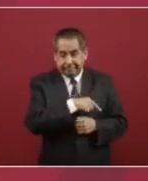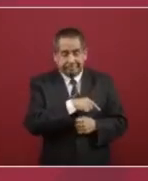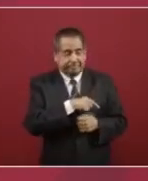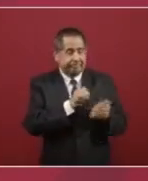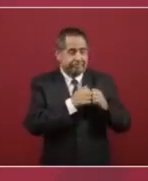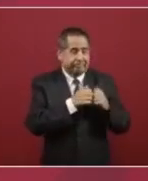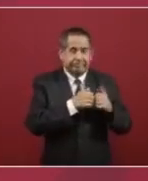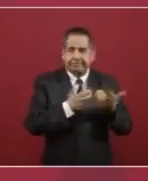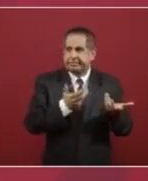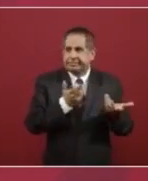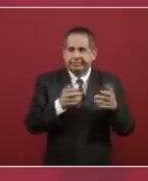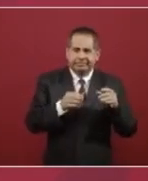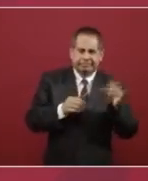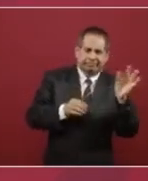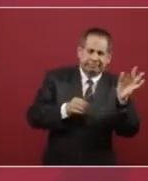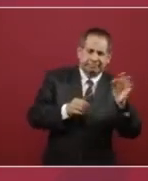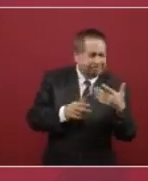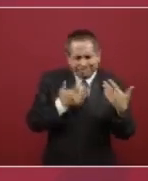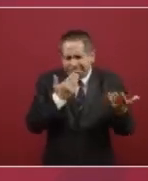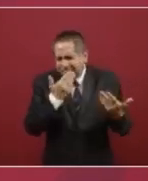hacer su trabajo, y qué bueno.